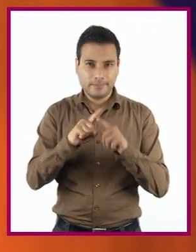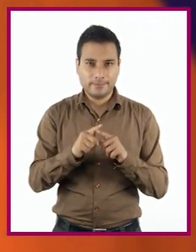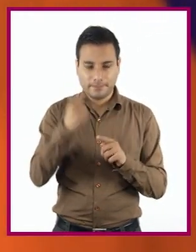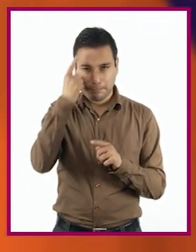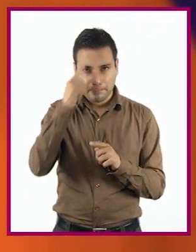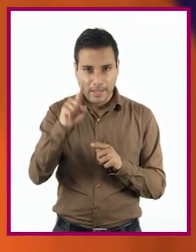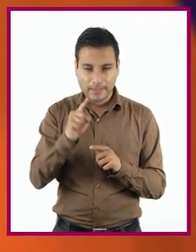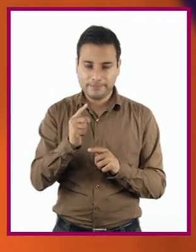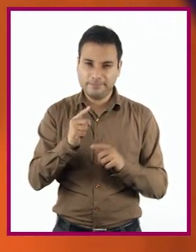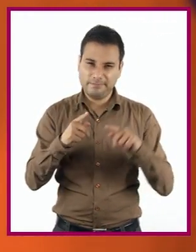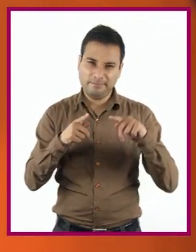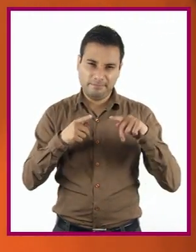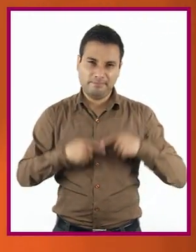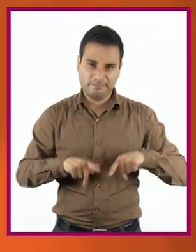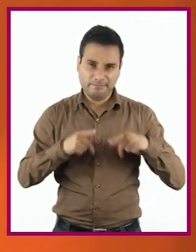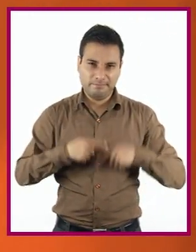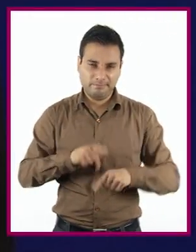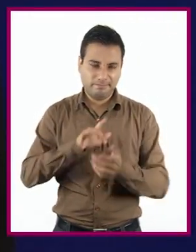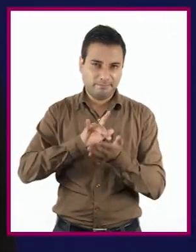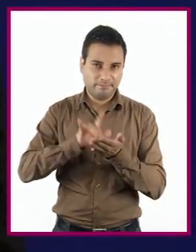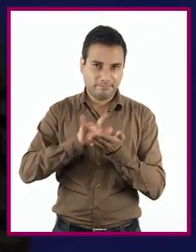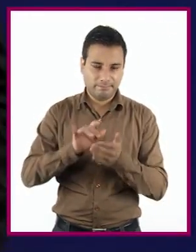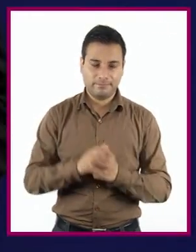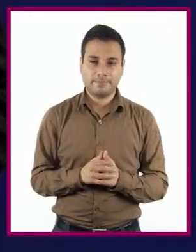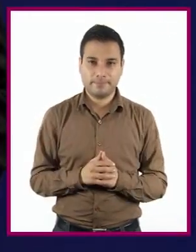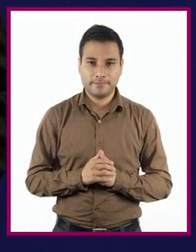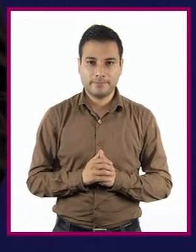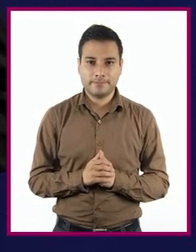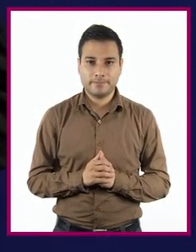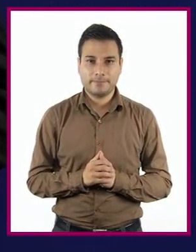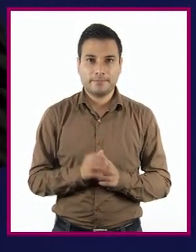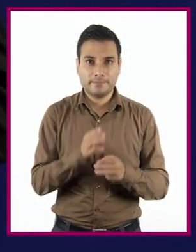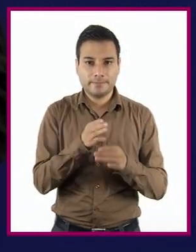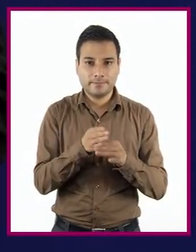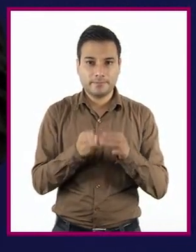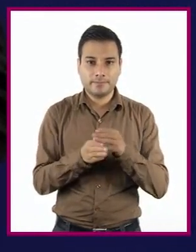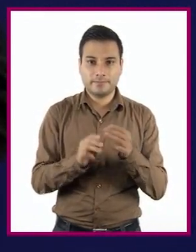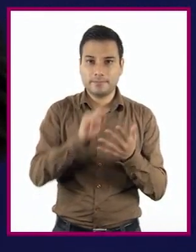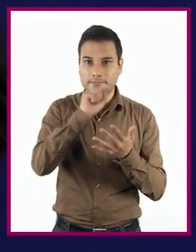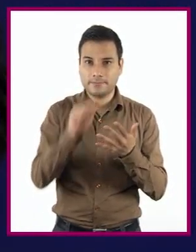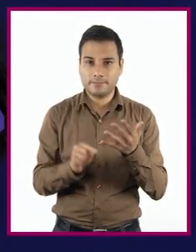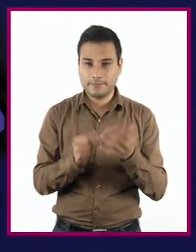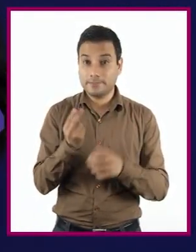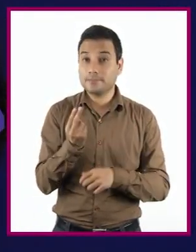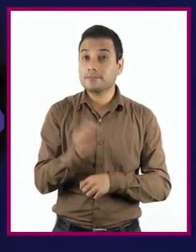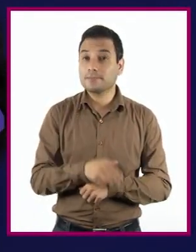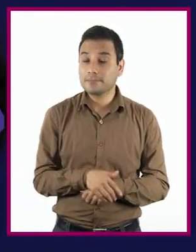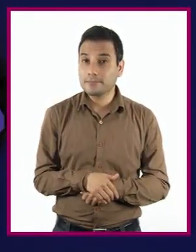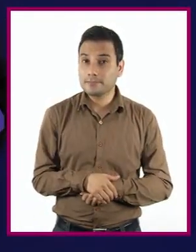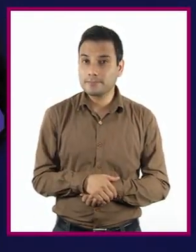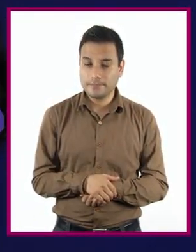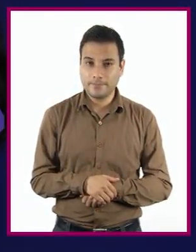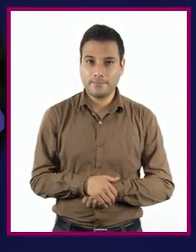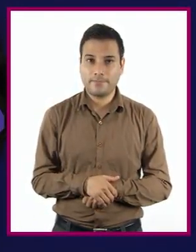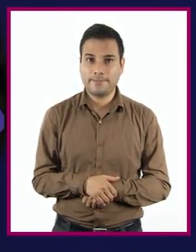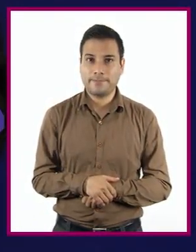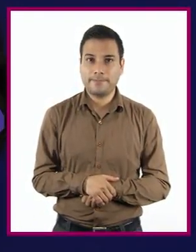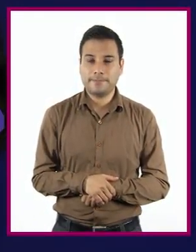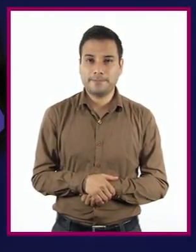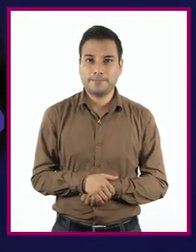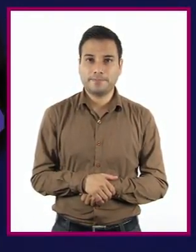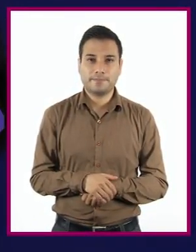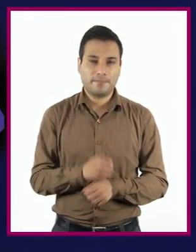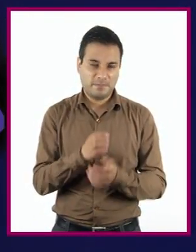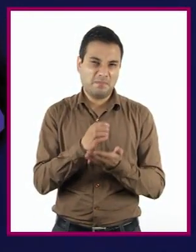satisfacción de necesidades básicas en la sociedad. Los materiales que van a necesitar en esta sesión son los siguientes: su